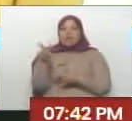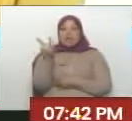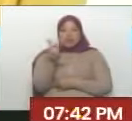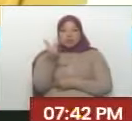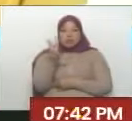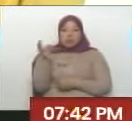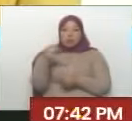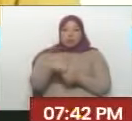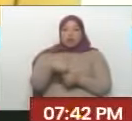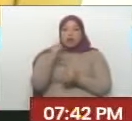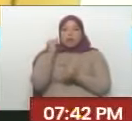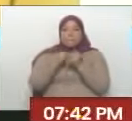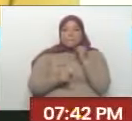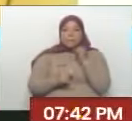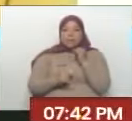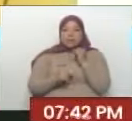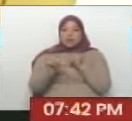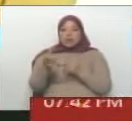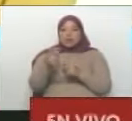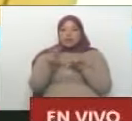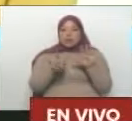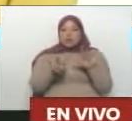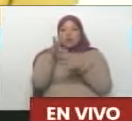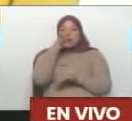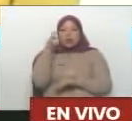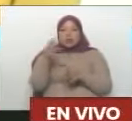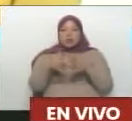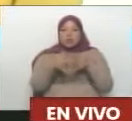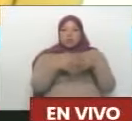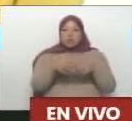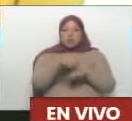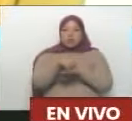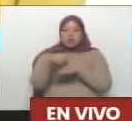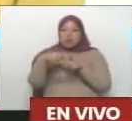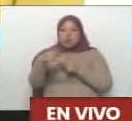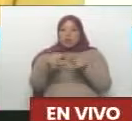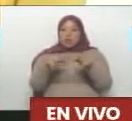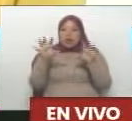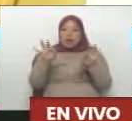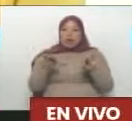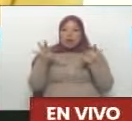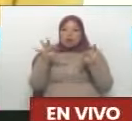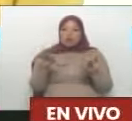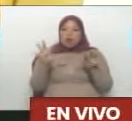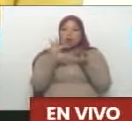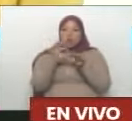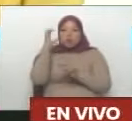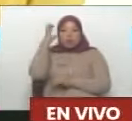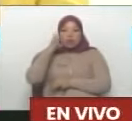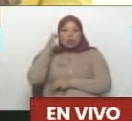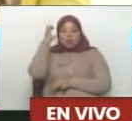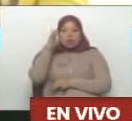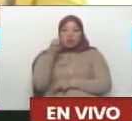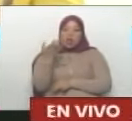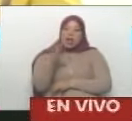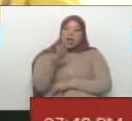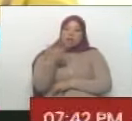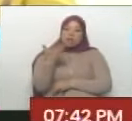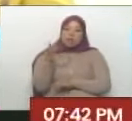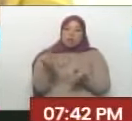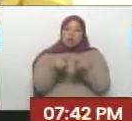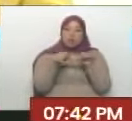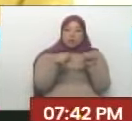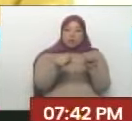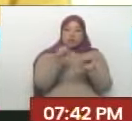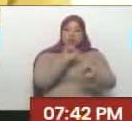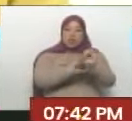serían los apellidos. Le digo yo, Francia, Estados Unidos, Reino Unido, Japón, Italia, Canadá, Unión Europea, que son los que siempre mantienen